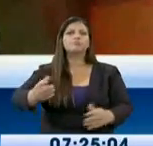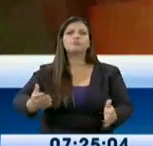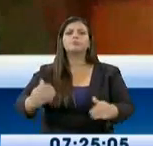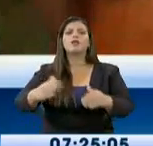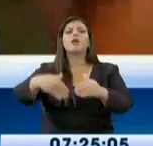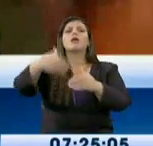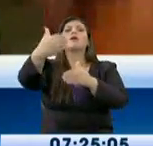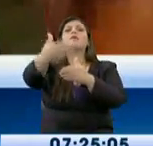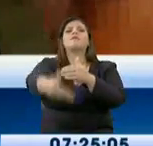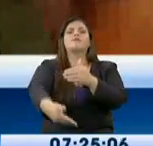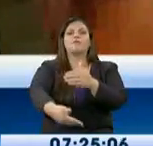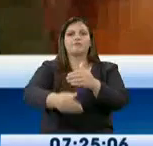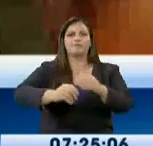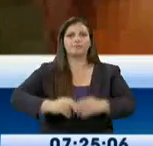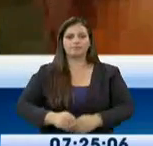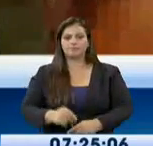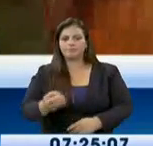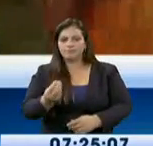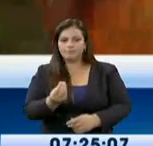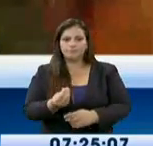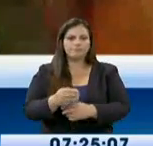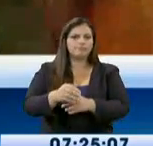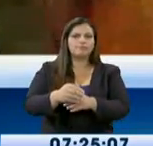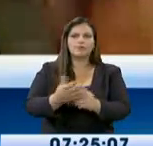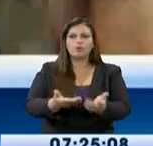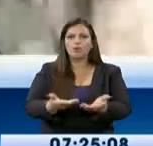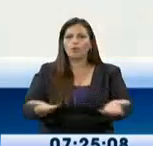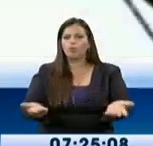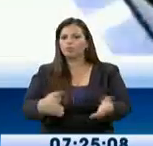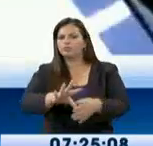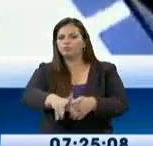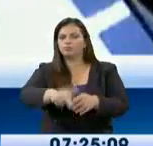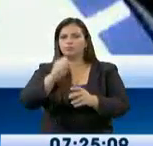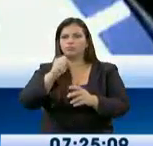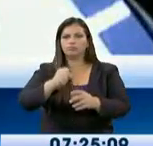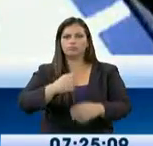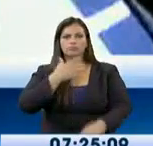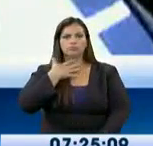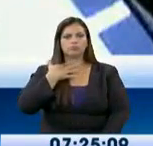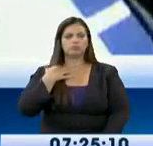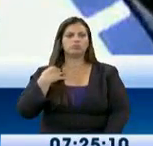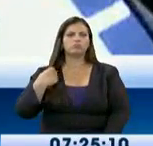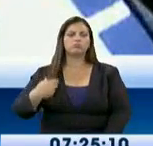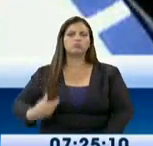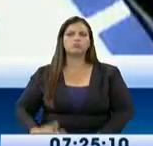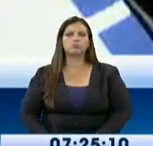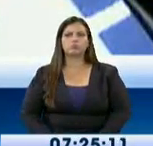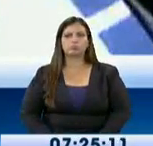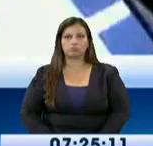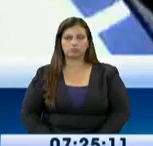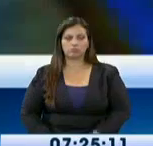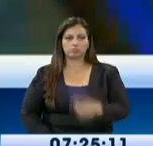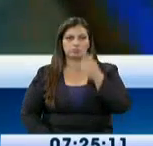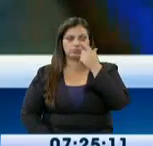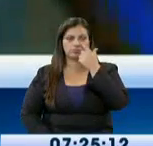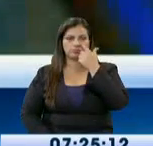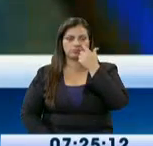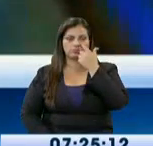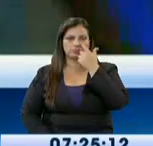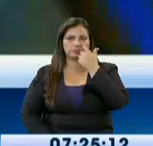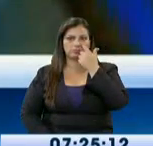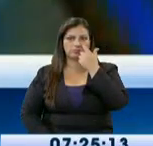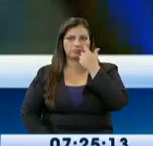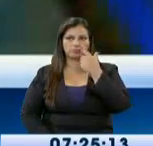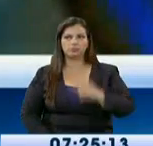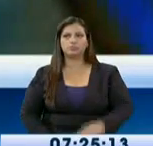la que también hizo un retiro, pero de los dispositivos electrónicos. El que sale acá es el que se dirige hacia la